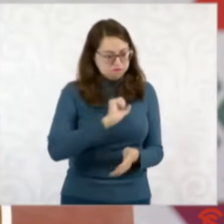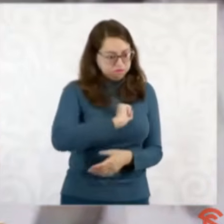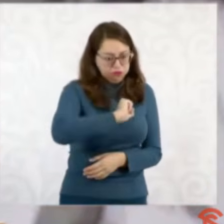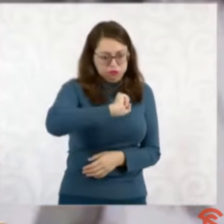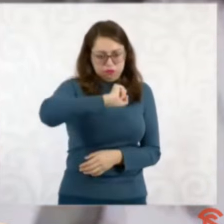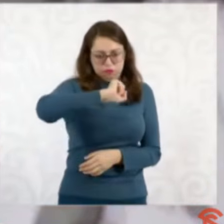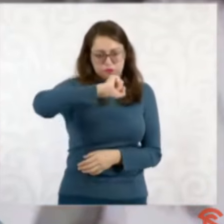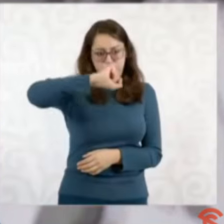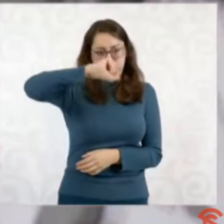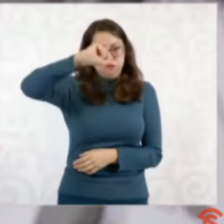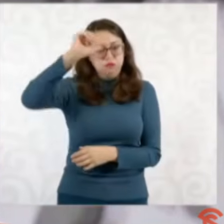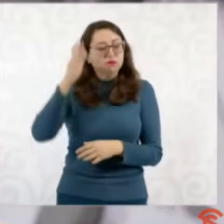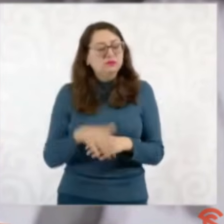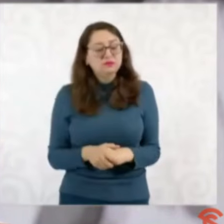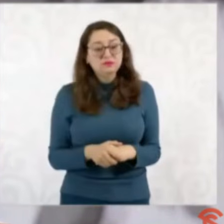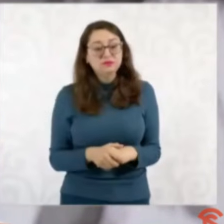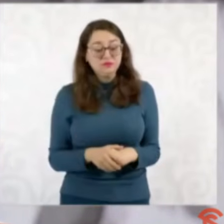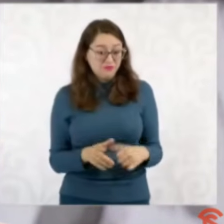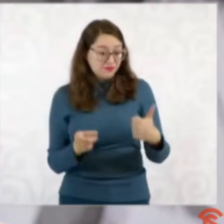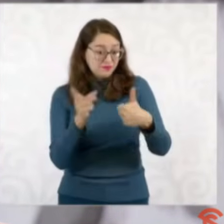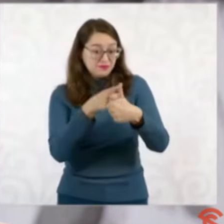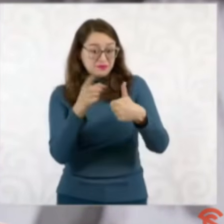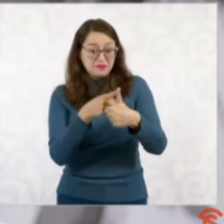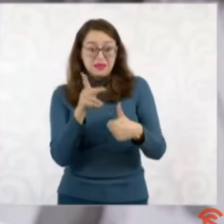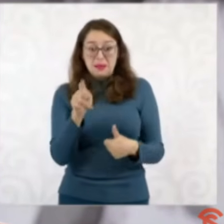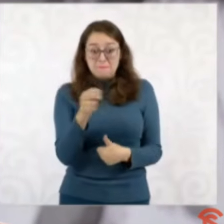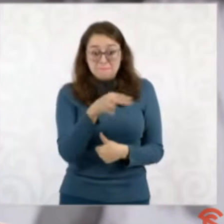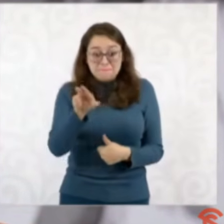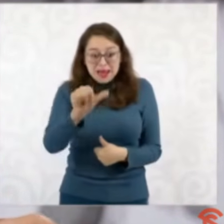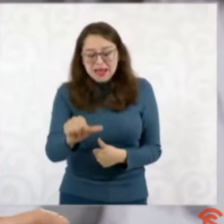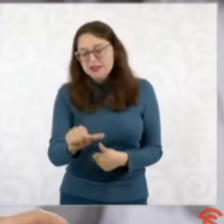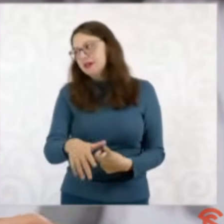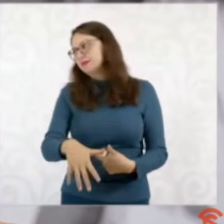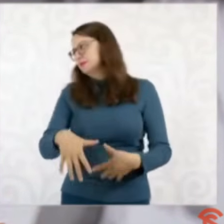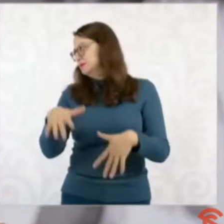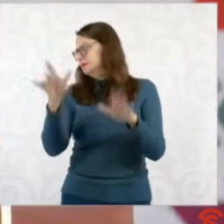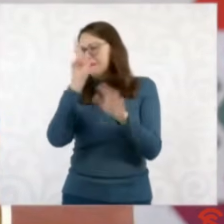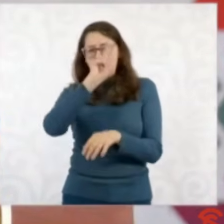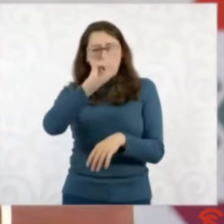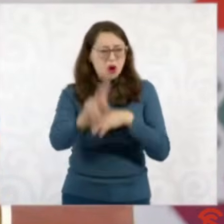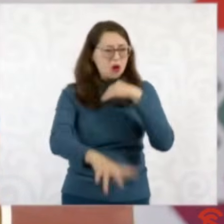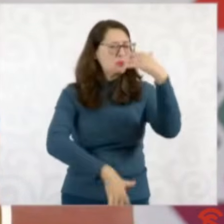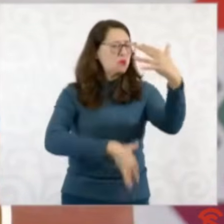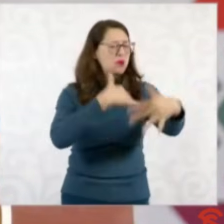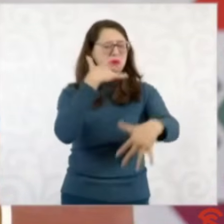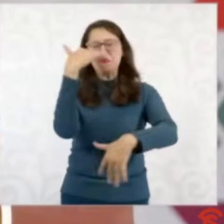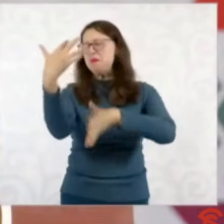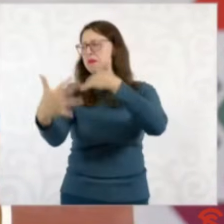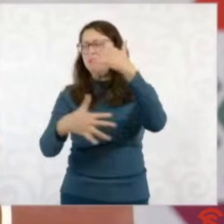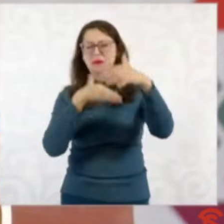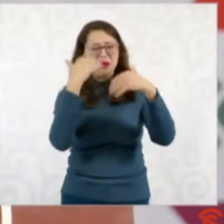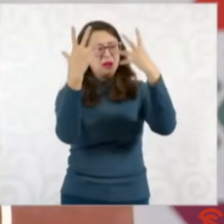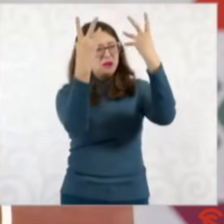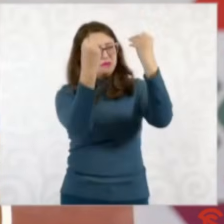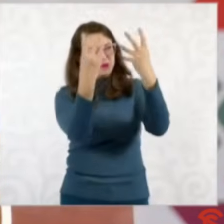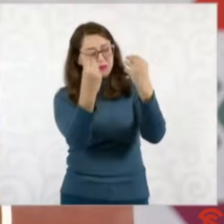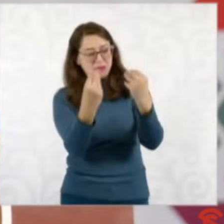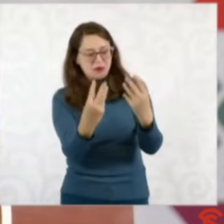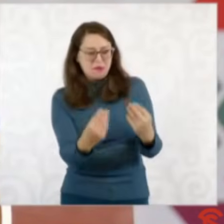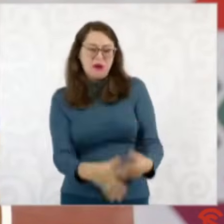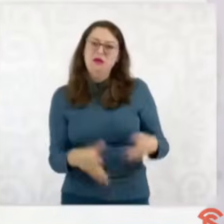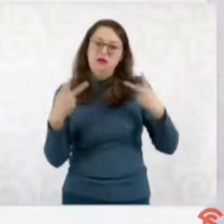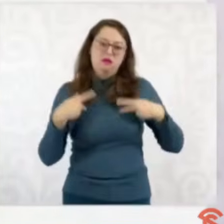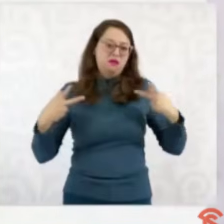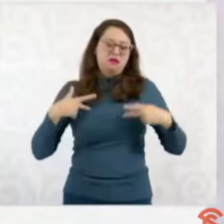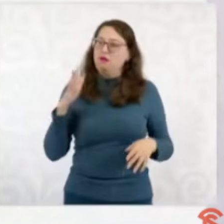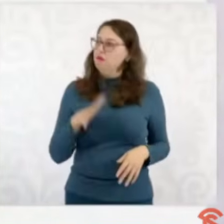ya no hablemos de los escándalos de corrupción, que son muchísimos. Hasta que el pueblo se harta y